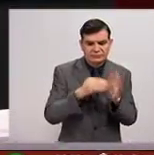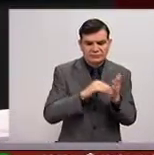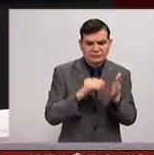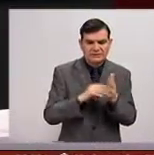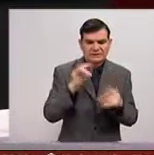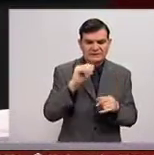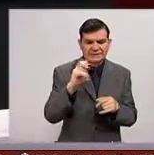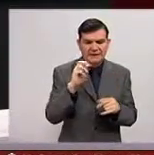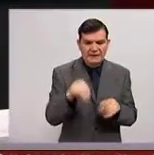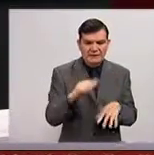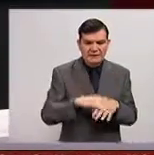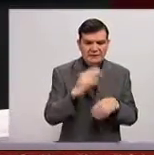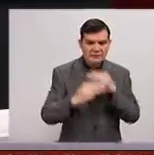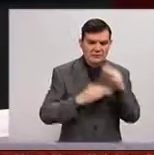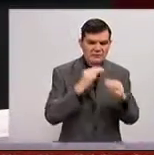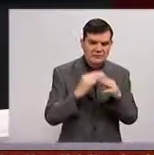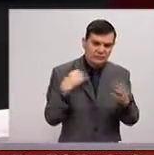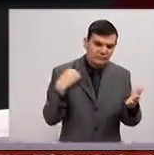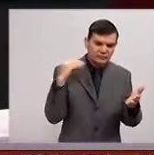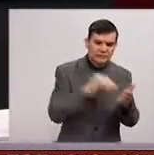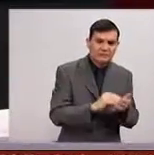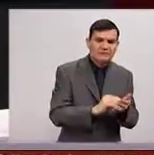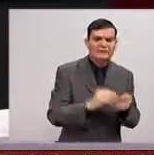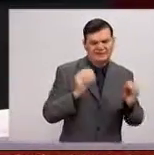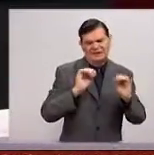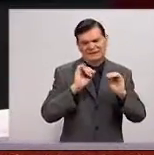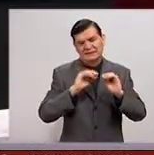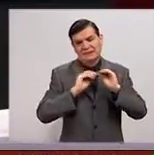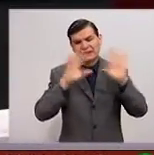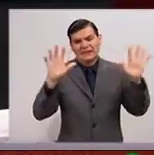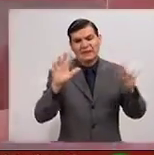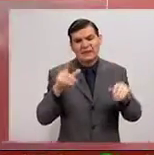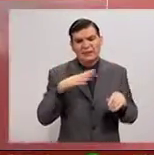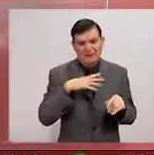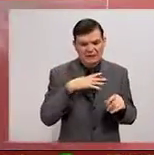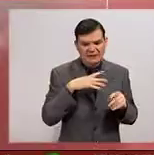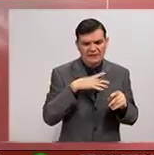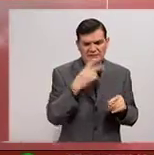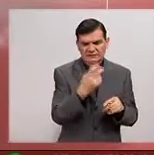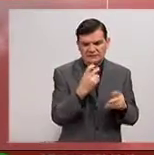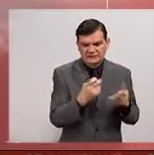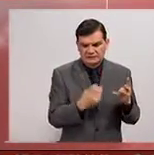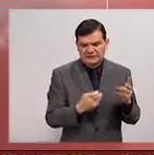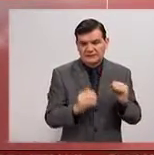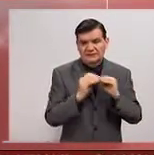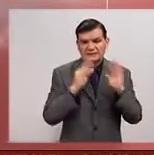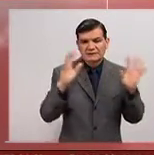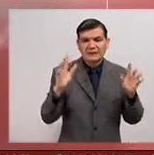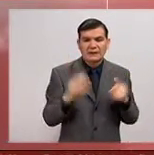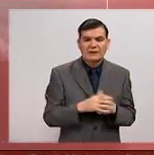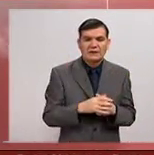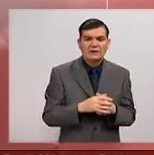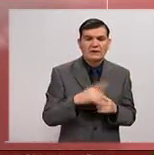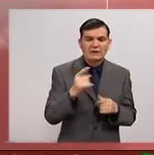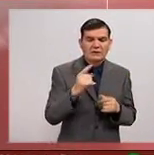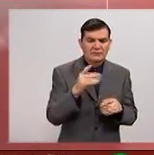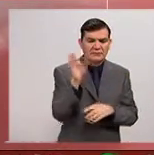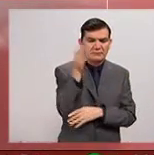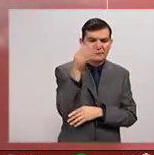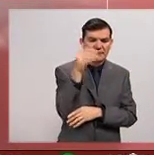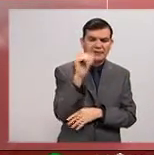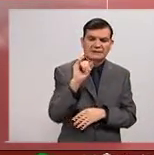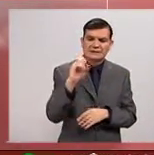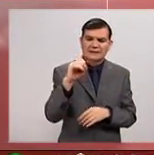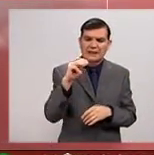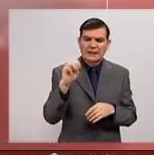al islamismo en el mundo. Claro, mira, hay que ser muy claros, definitivamente la bandera del